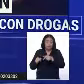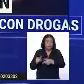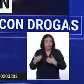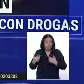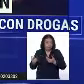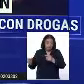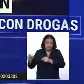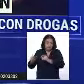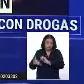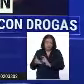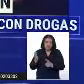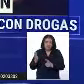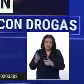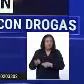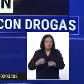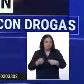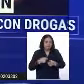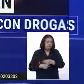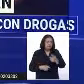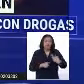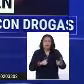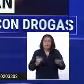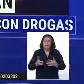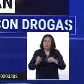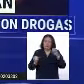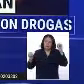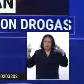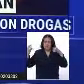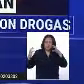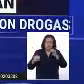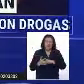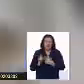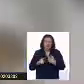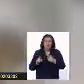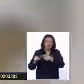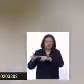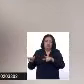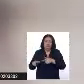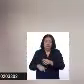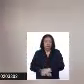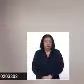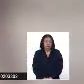distribuían por Delivery marihuana y Éxtasis en discotecas y distritos de Lima